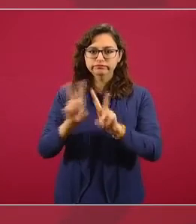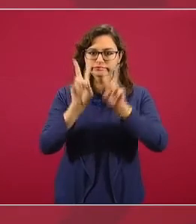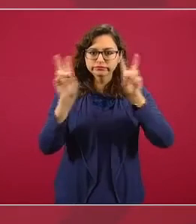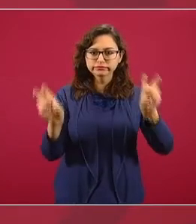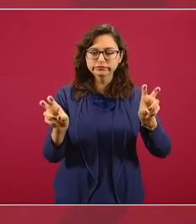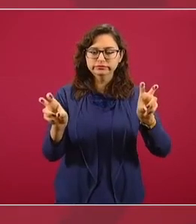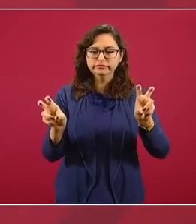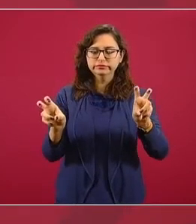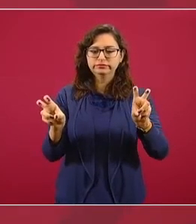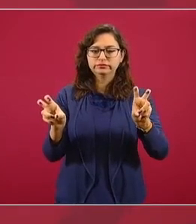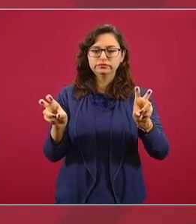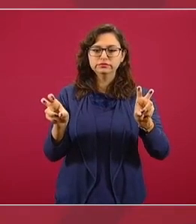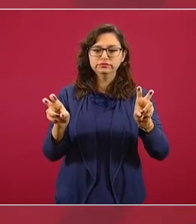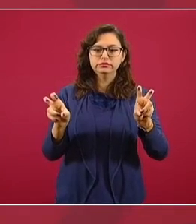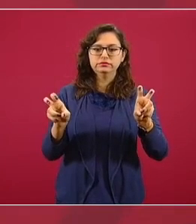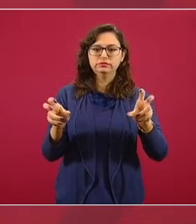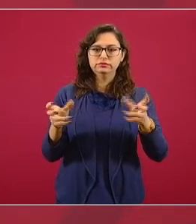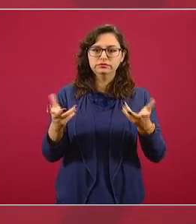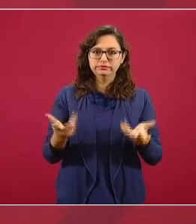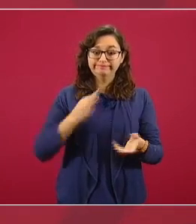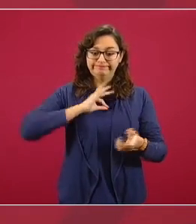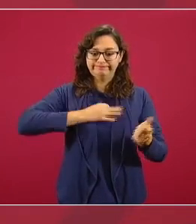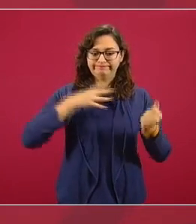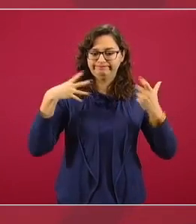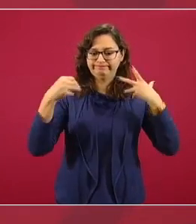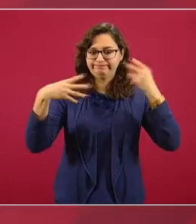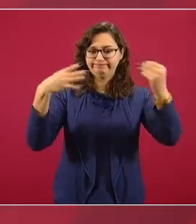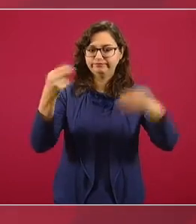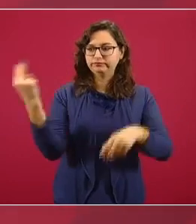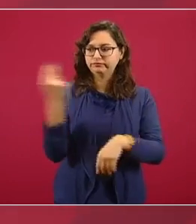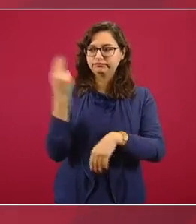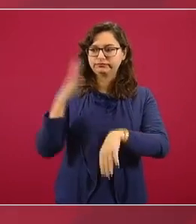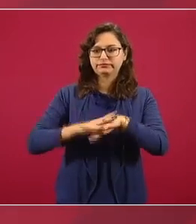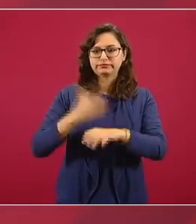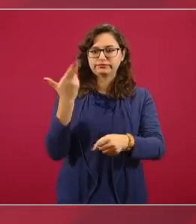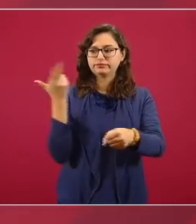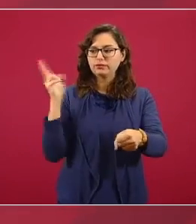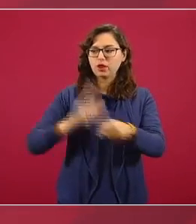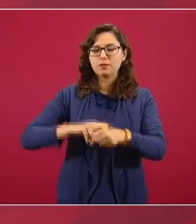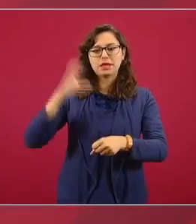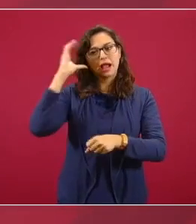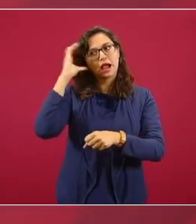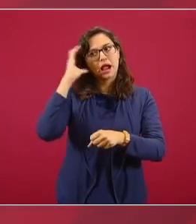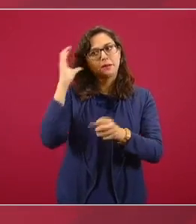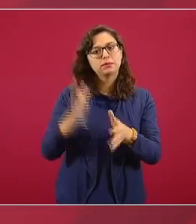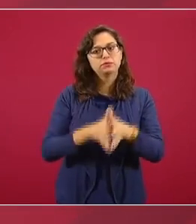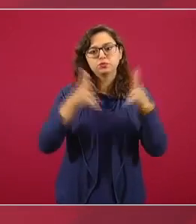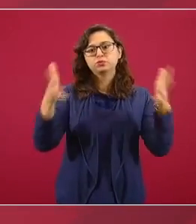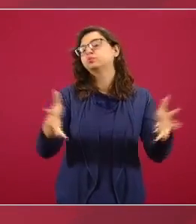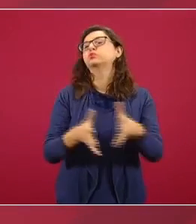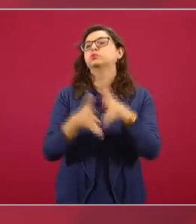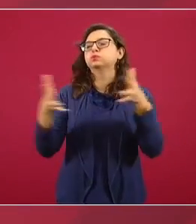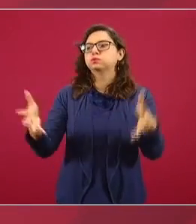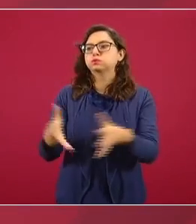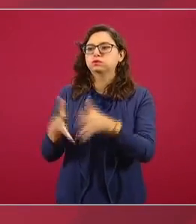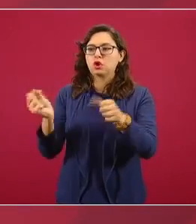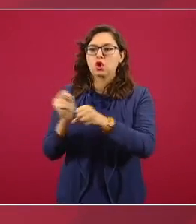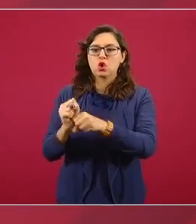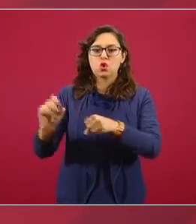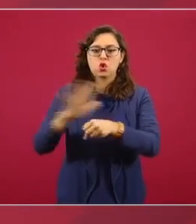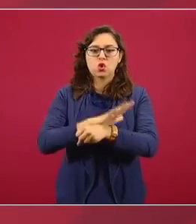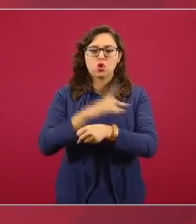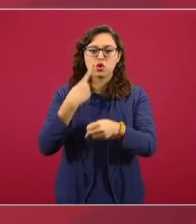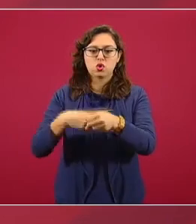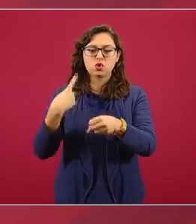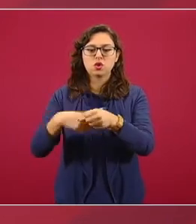tener más camas de atención hospitalaria para enfermos de COVID.